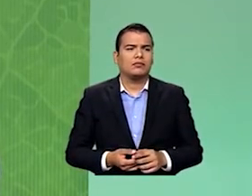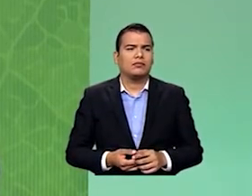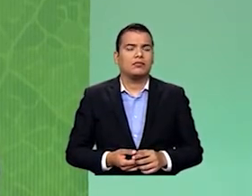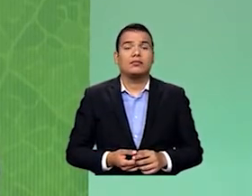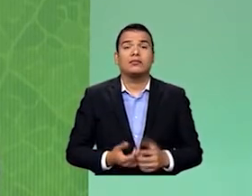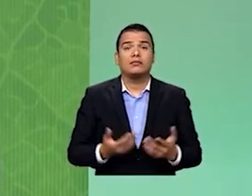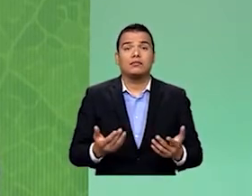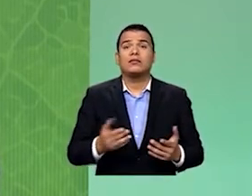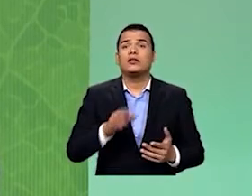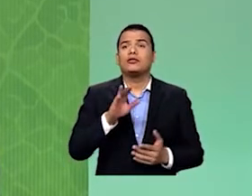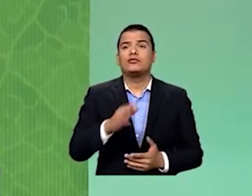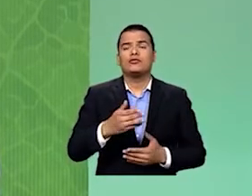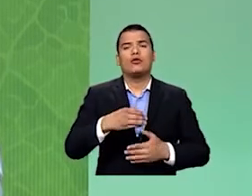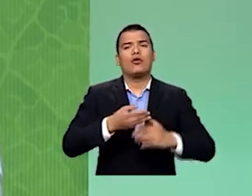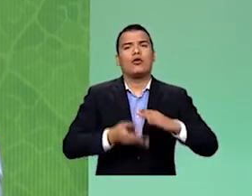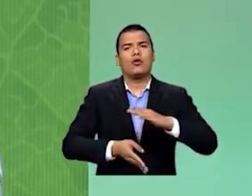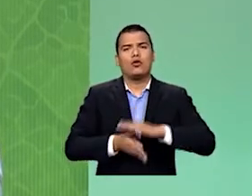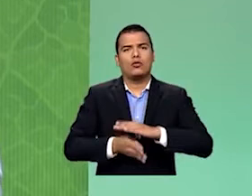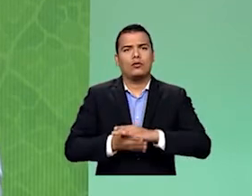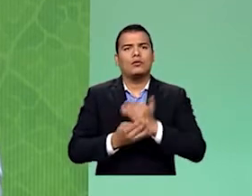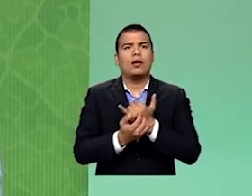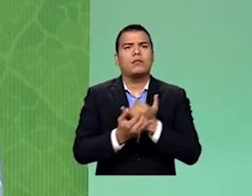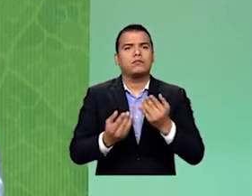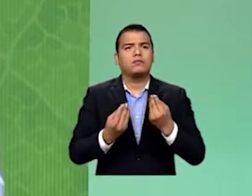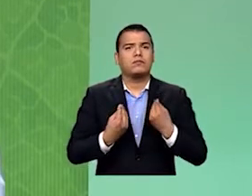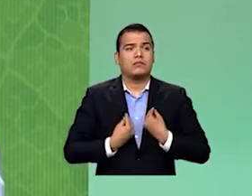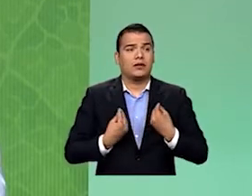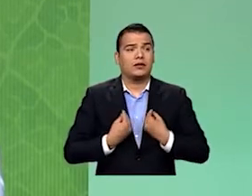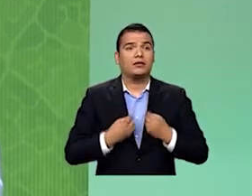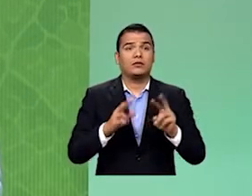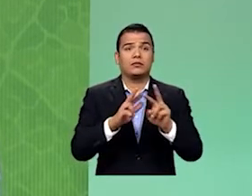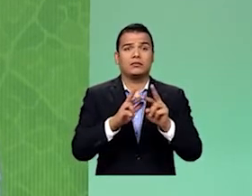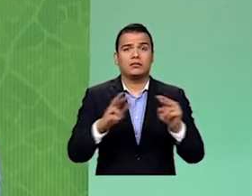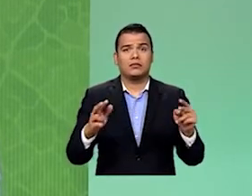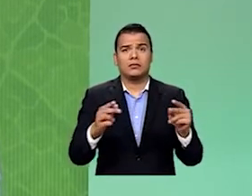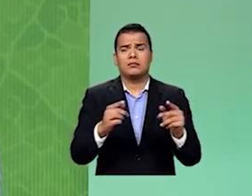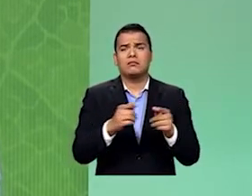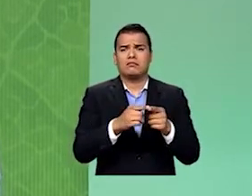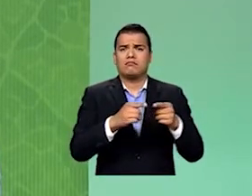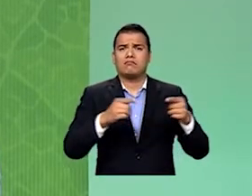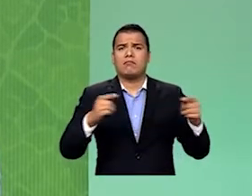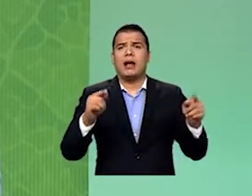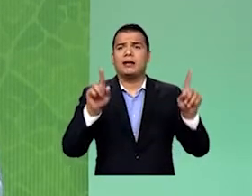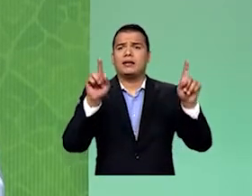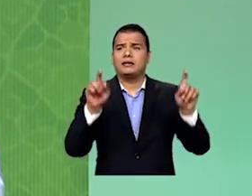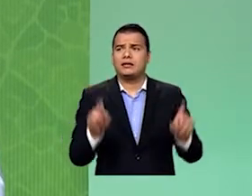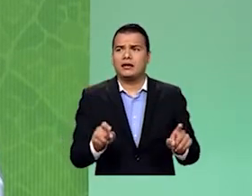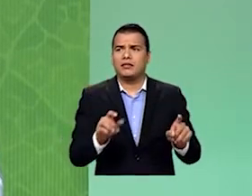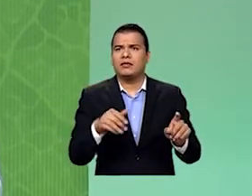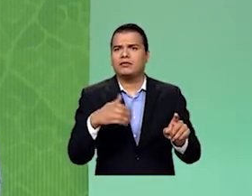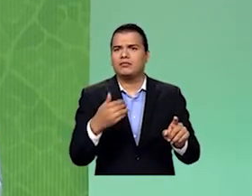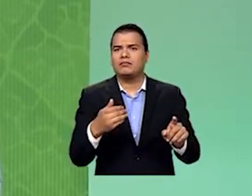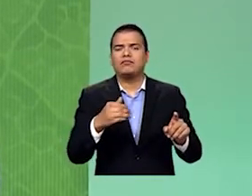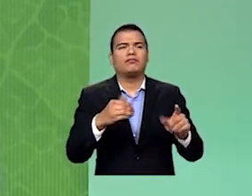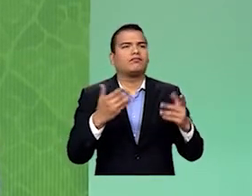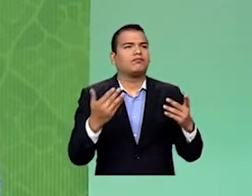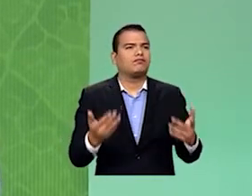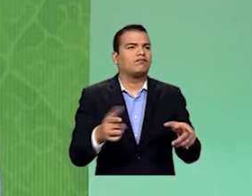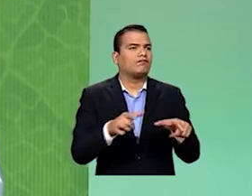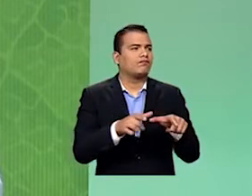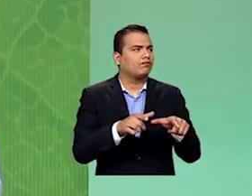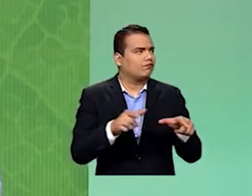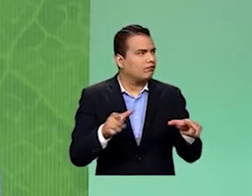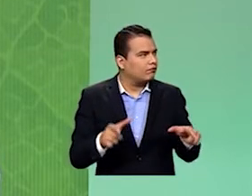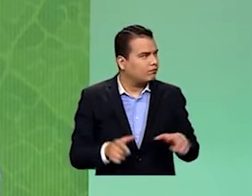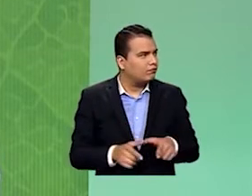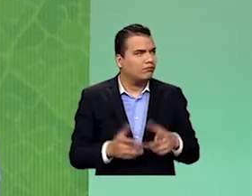vivimos. Es importante decir allí que biodiversidad es un concepto muy amplio, incluye la diversidad de paisajes, de ecosistemas,